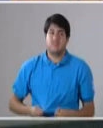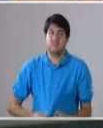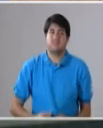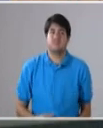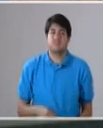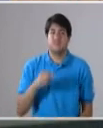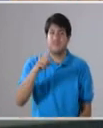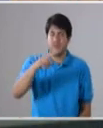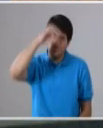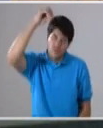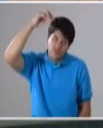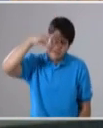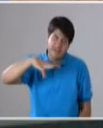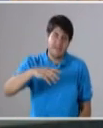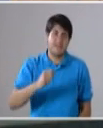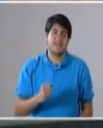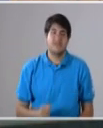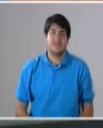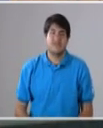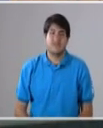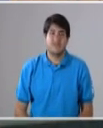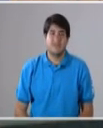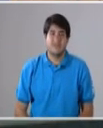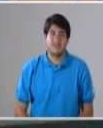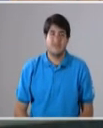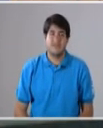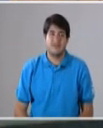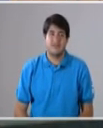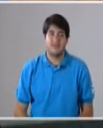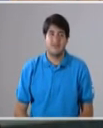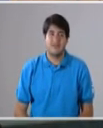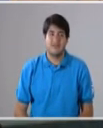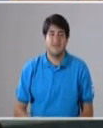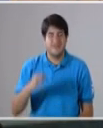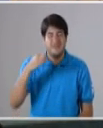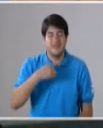sos una bendición. Y yo por dentro, vos